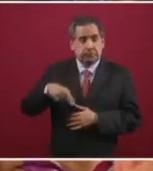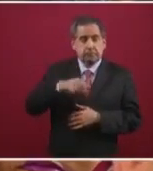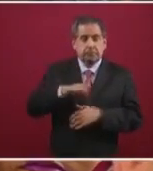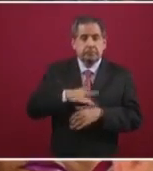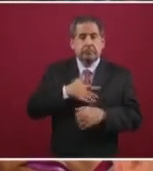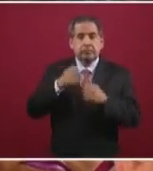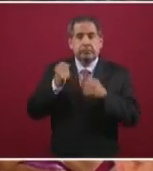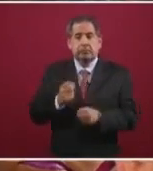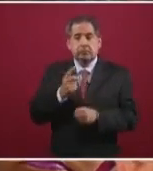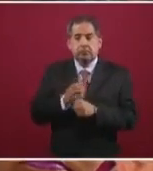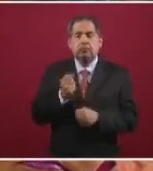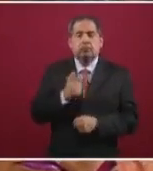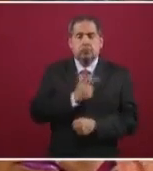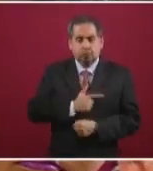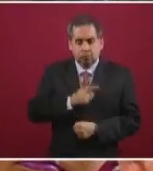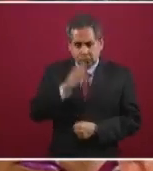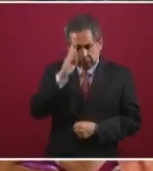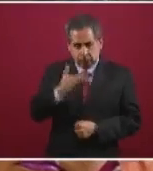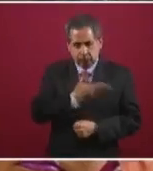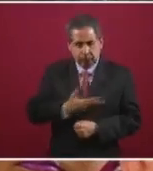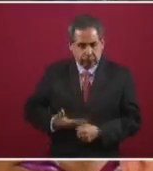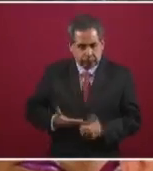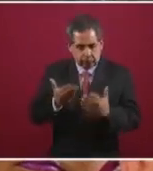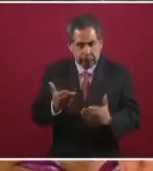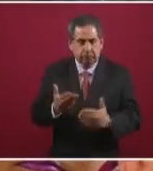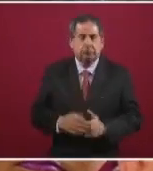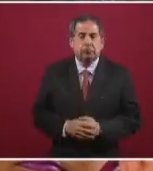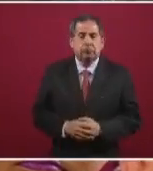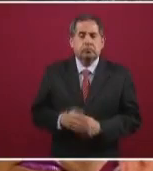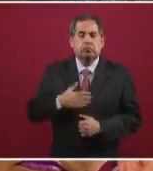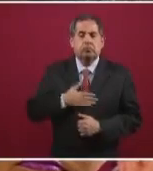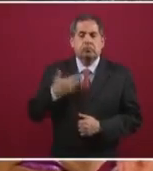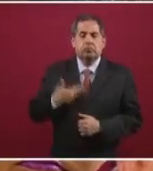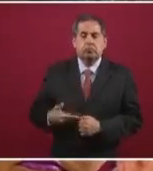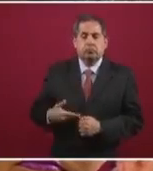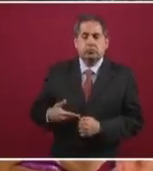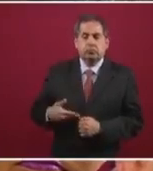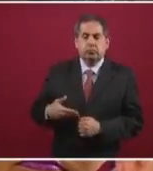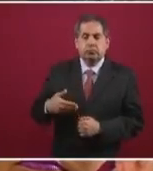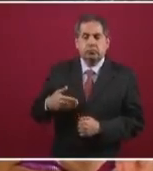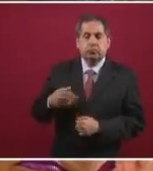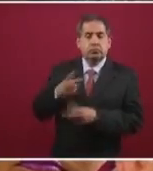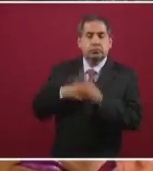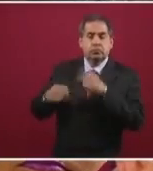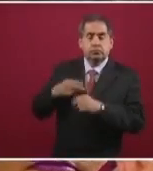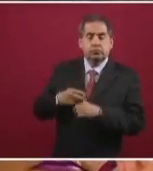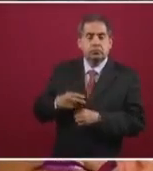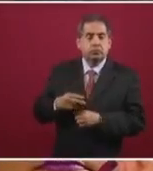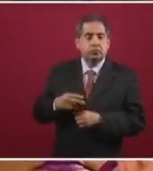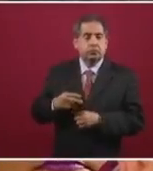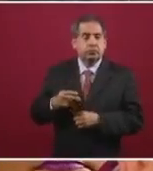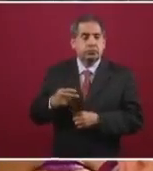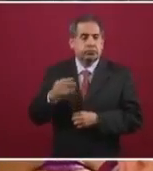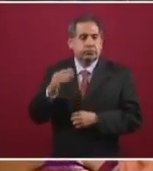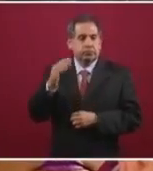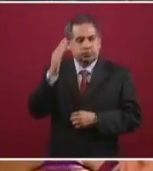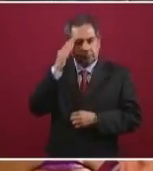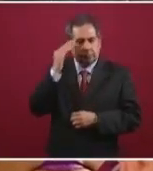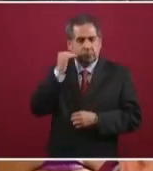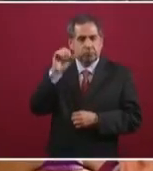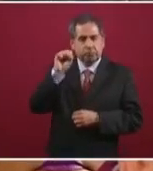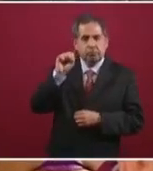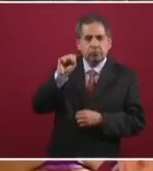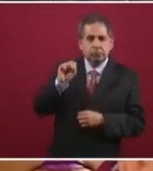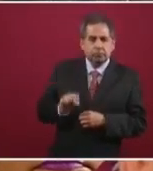seguridad. Mucho gusto, señor presidente. Yo soy Eun-sung Choi, vengo de Corea del Sur. Yo